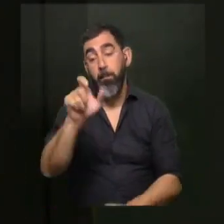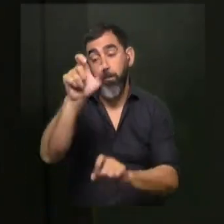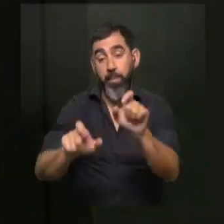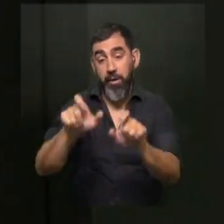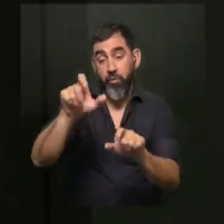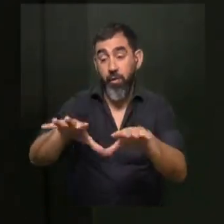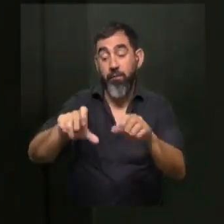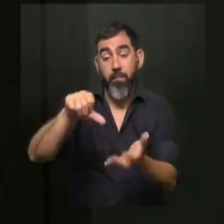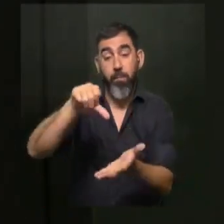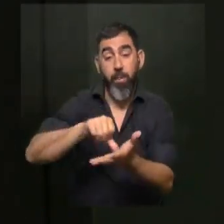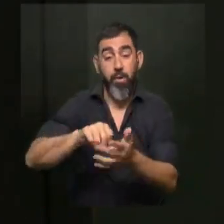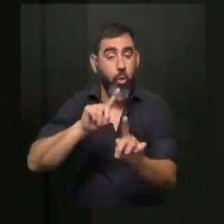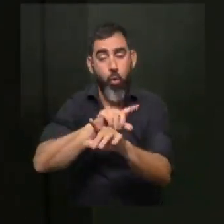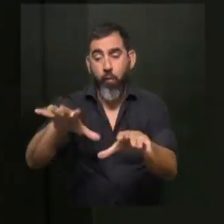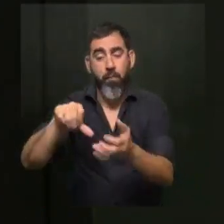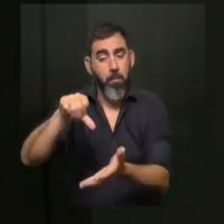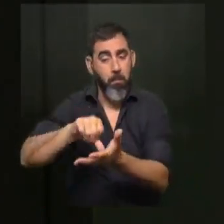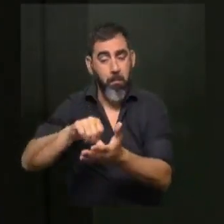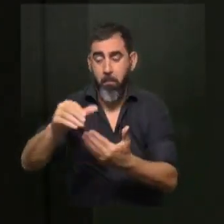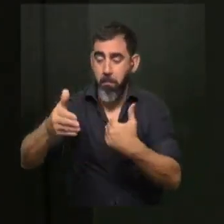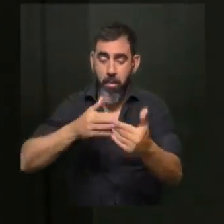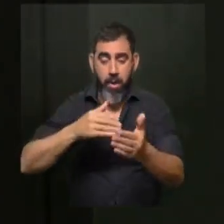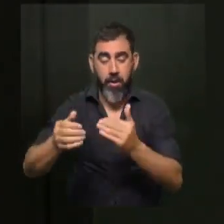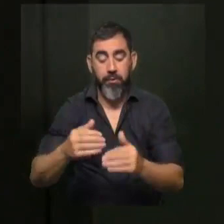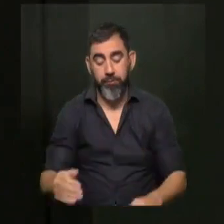residentes en el país o no residentes en el país. Obviamente hay todo